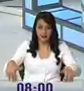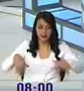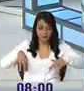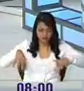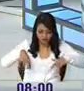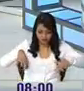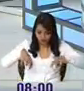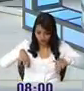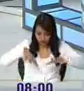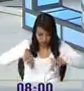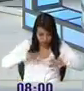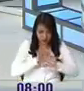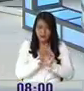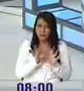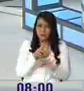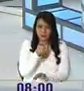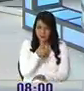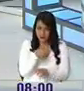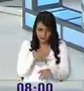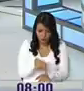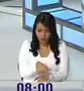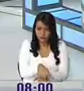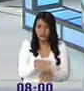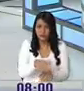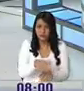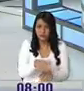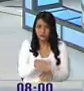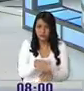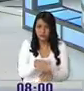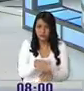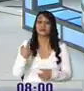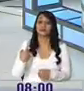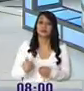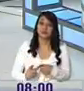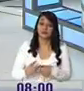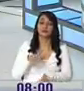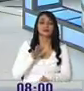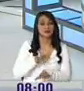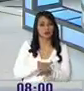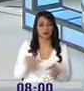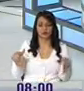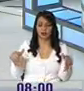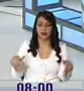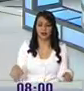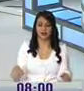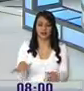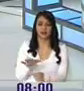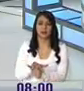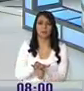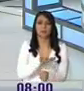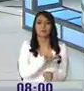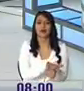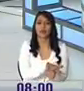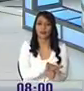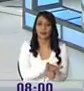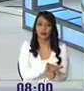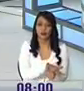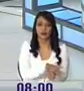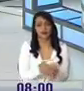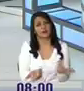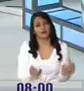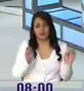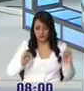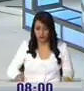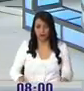que no hay Exactamente para que no hayan estos problemas el taponamiento Sumidero zamiento Por qué de lo que se bota